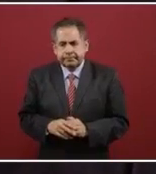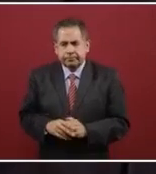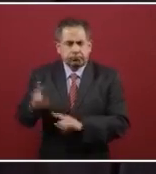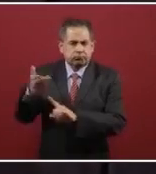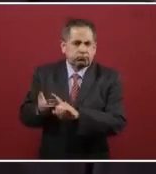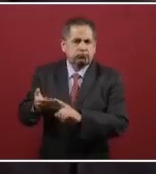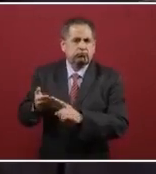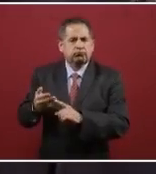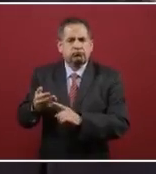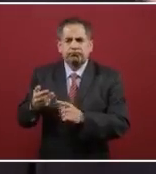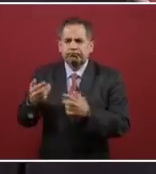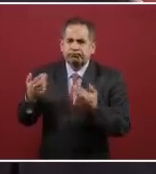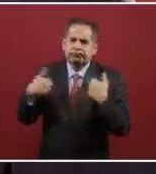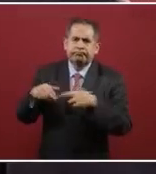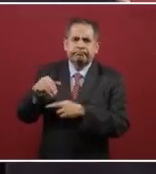humilde,